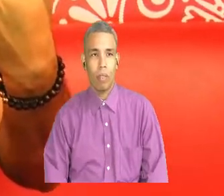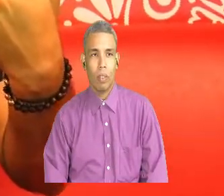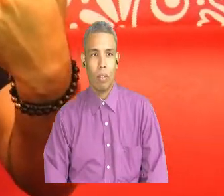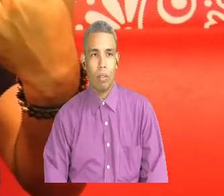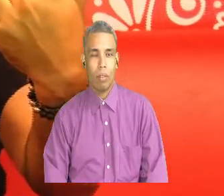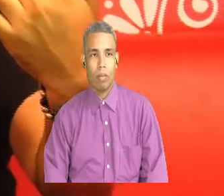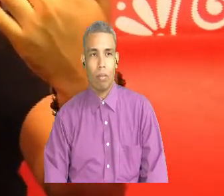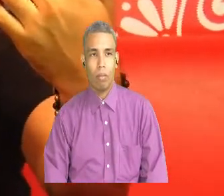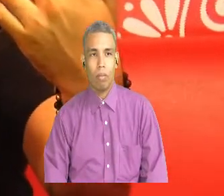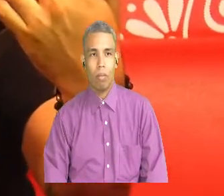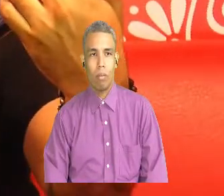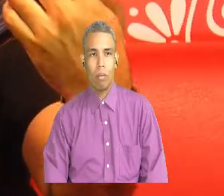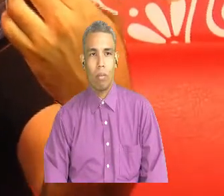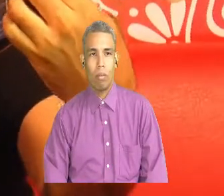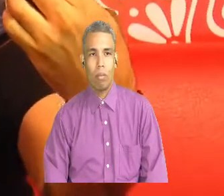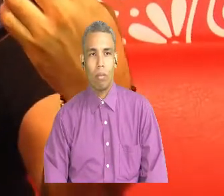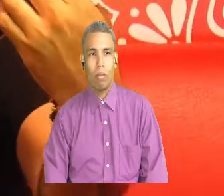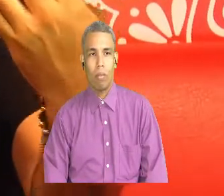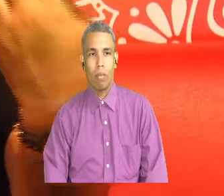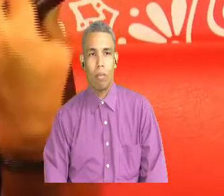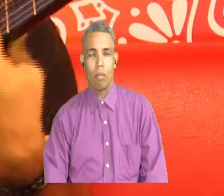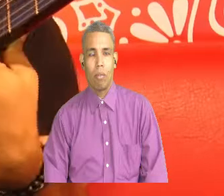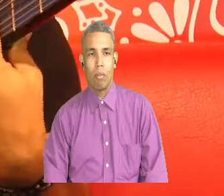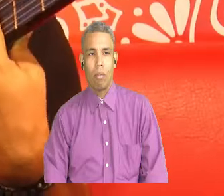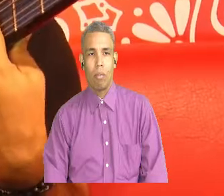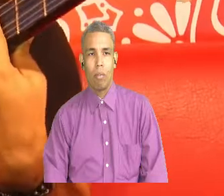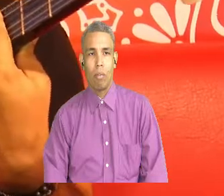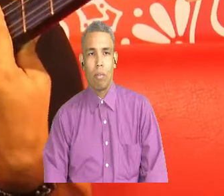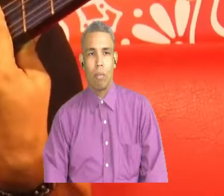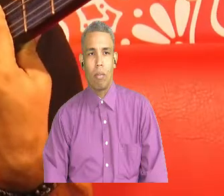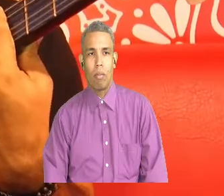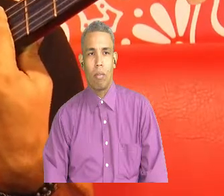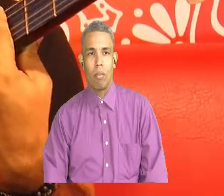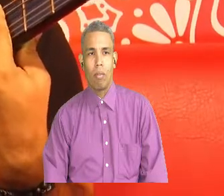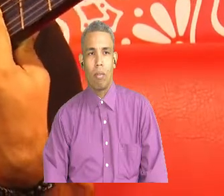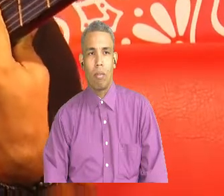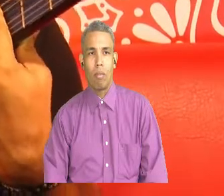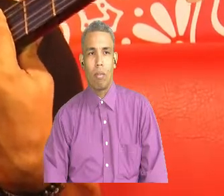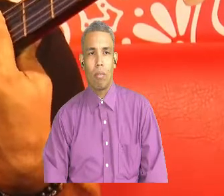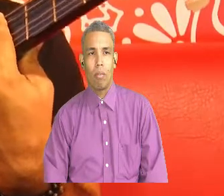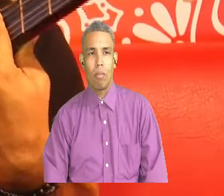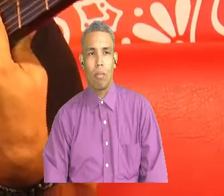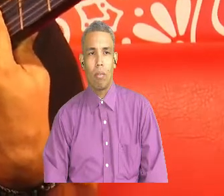eres lo que yo más quiero, eres el regalo que cayó del cielo.